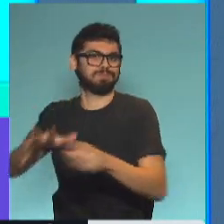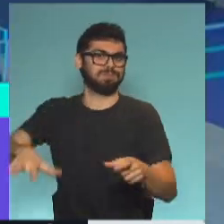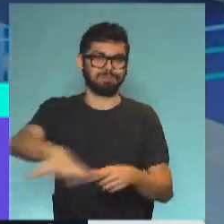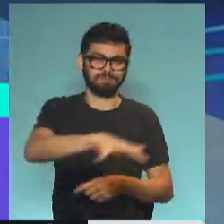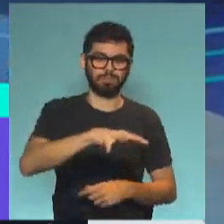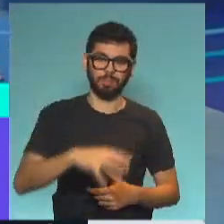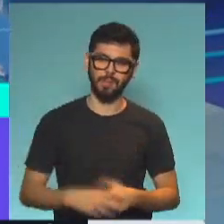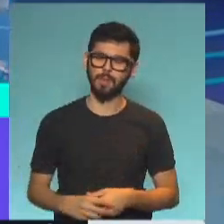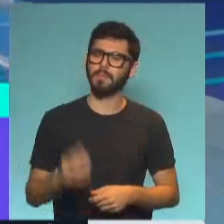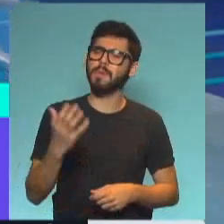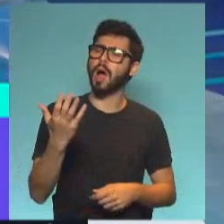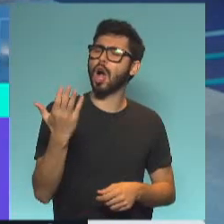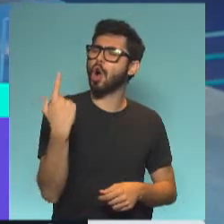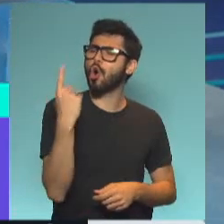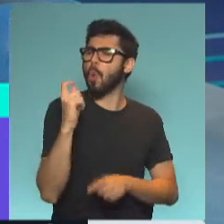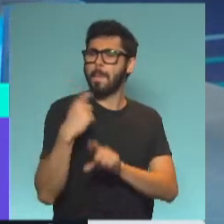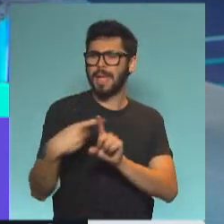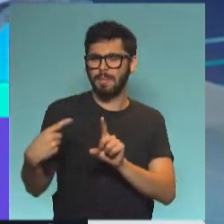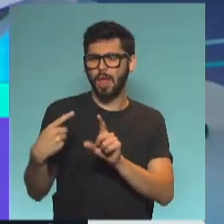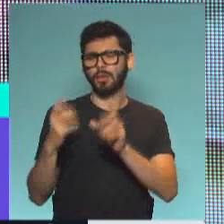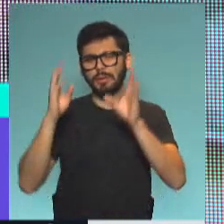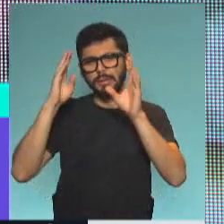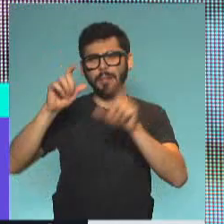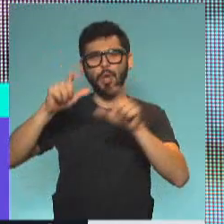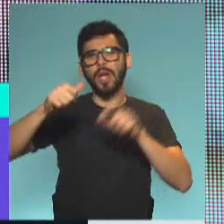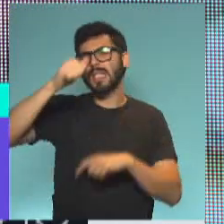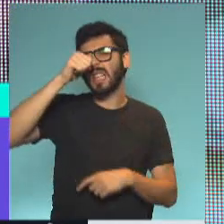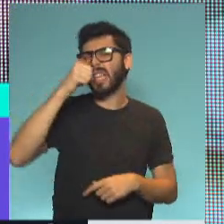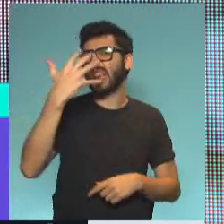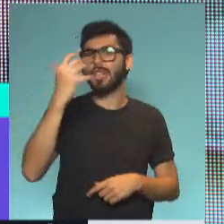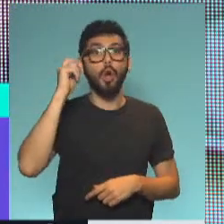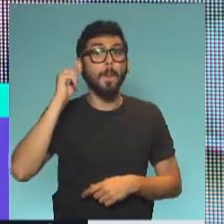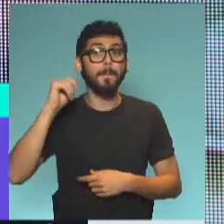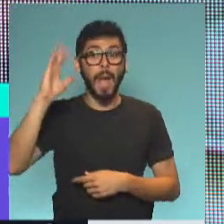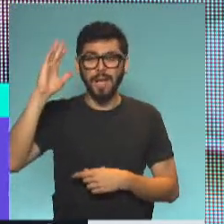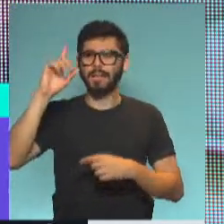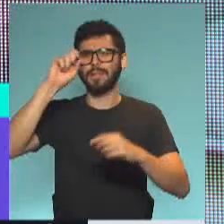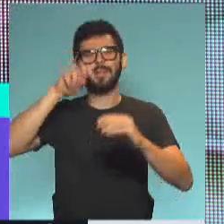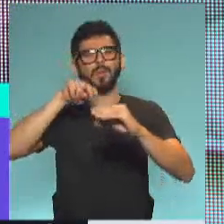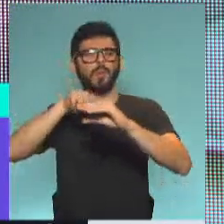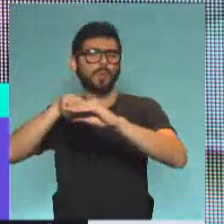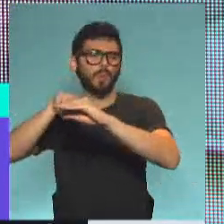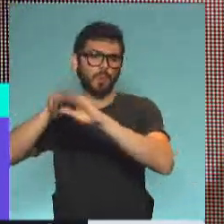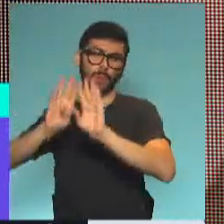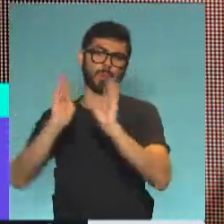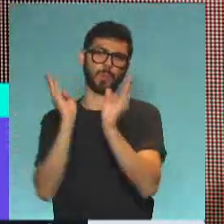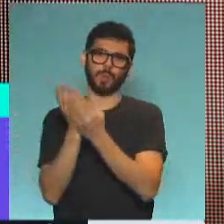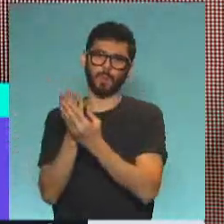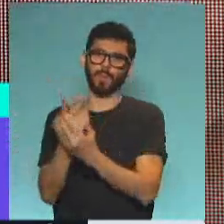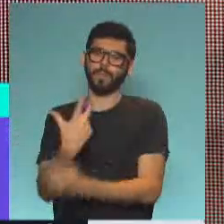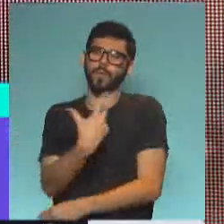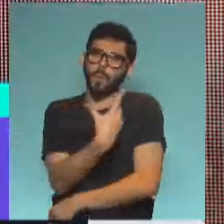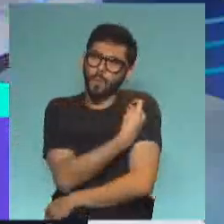hasta hace un mes y medio hablábamos de los mayores de 65 años internados en terapias intensivas la vacunación